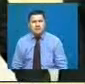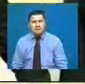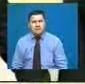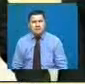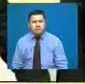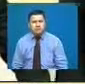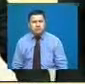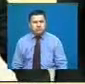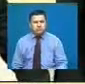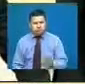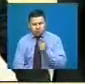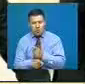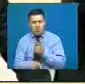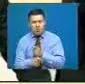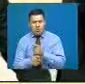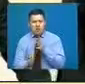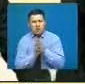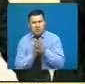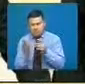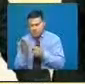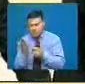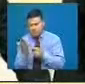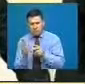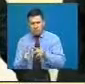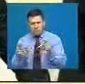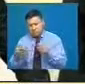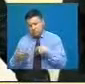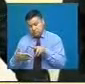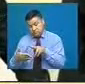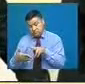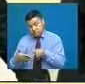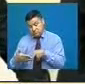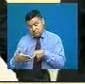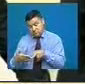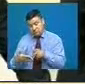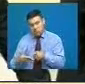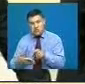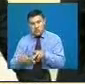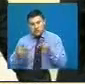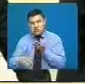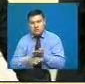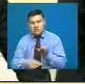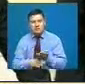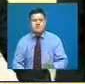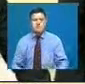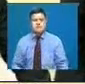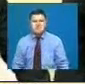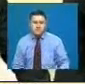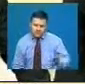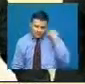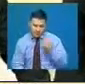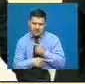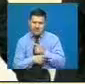muy ácido en sus apreciaciones. Es un equipo editorial muy, muy exigente. La semana